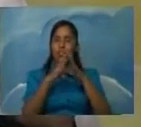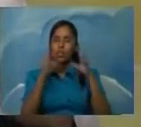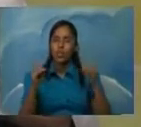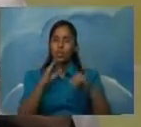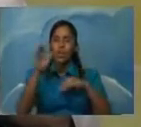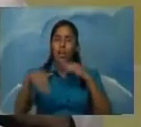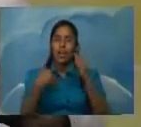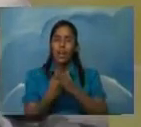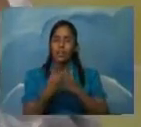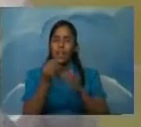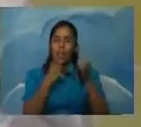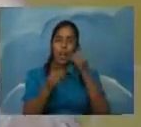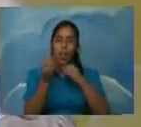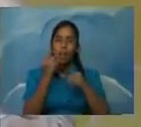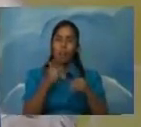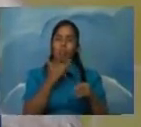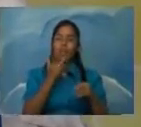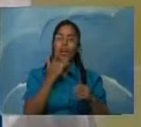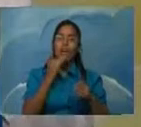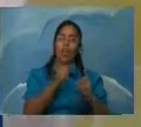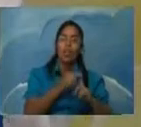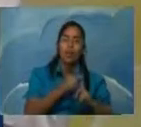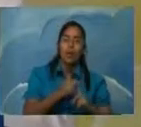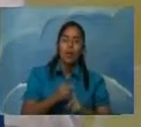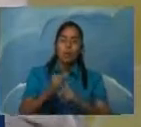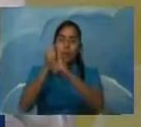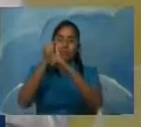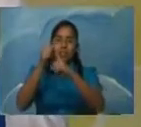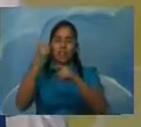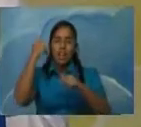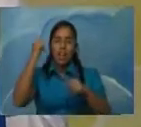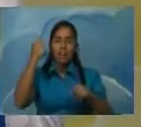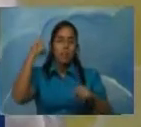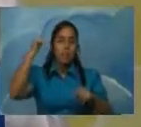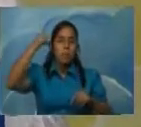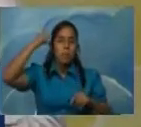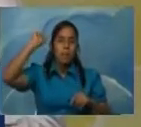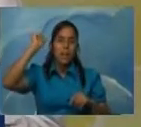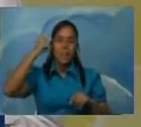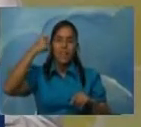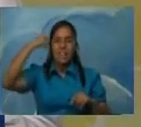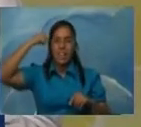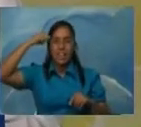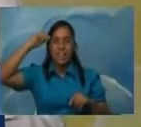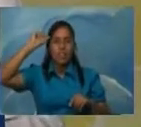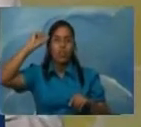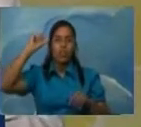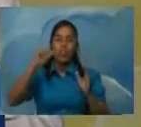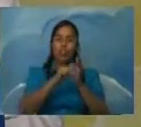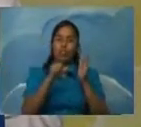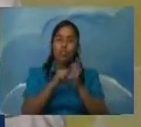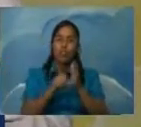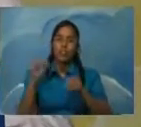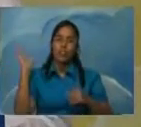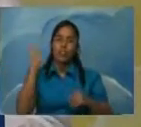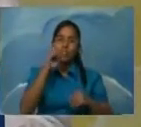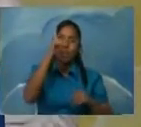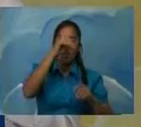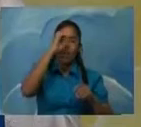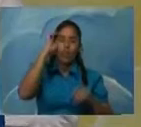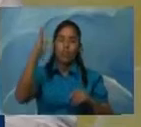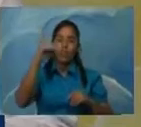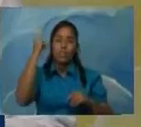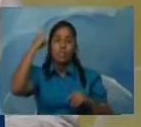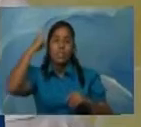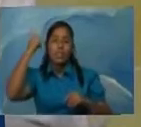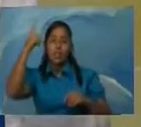hasta la comida, algo especial, algo para recordar desde dónde te trajo Dios. Ese día en que el Señor los